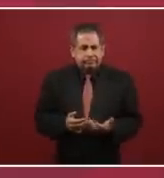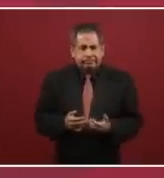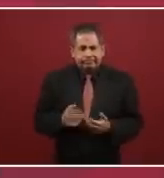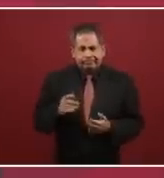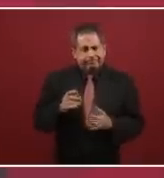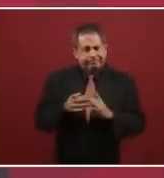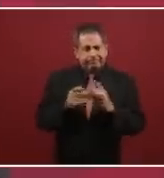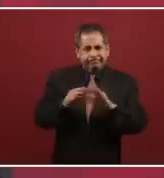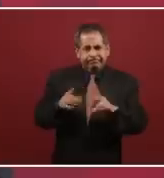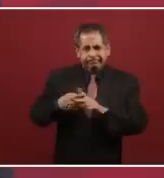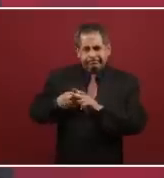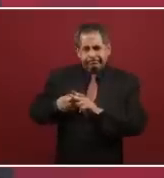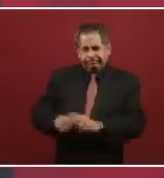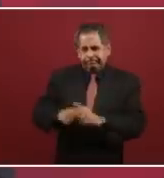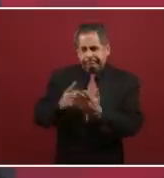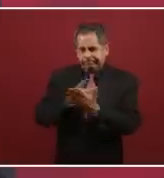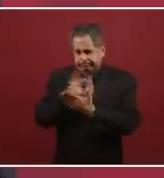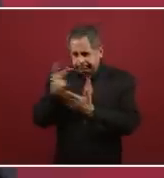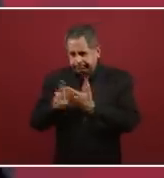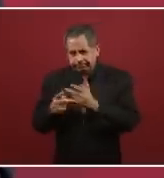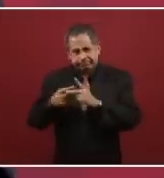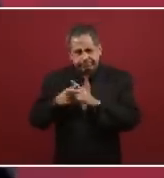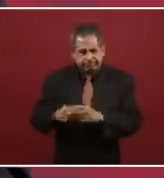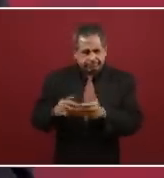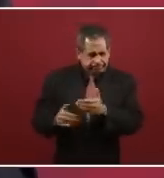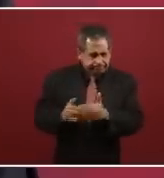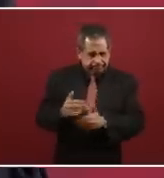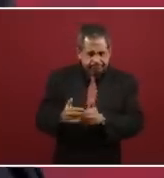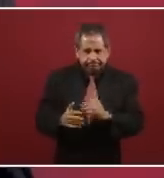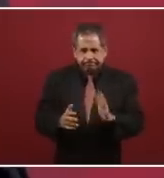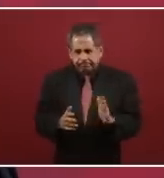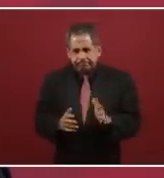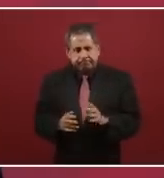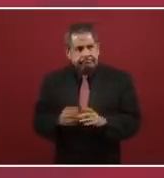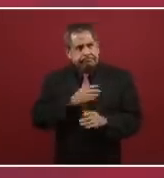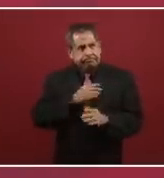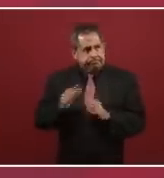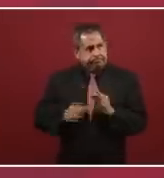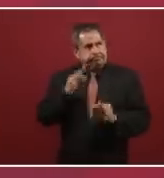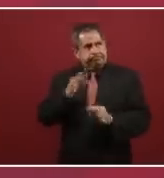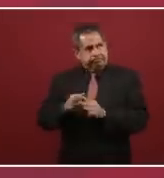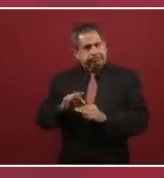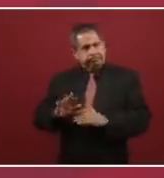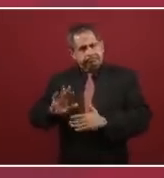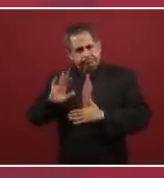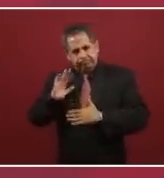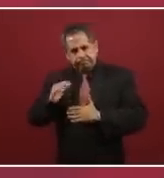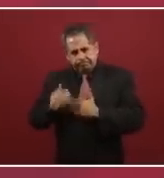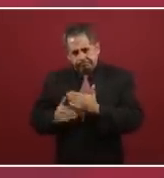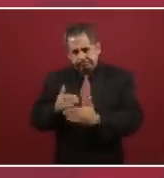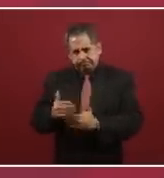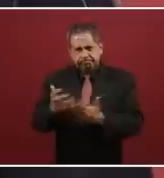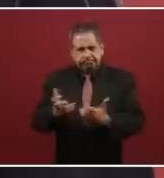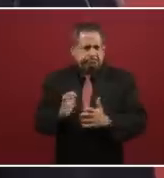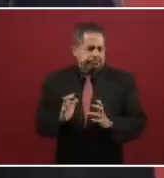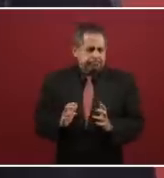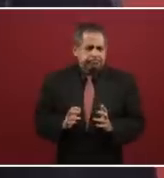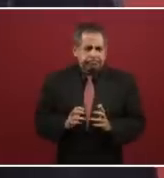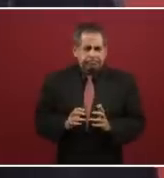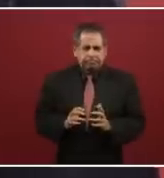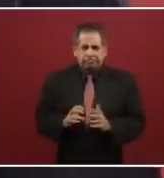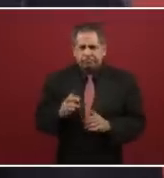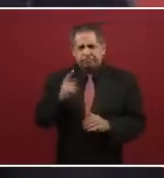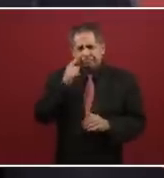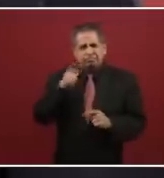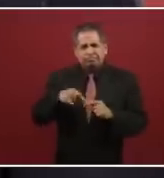está iniciando el programa o estamos cumpliendo con el compromiso que hicimos. No nos